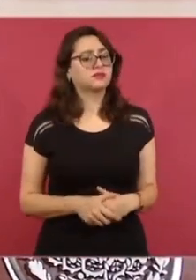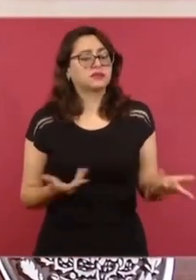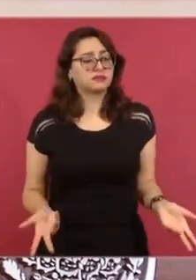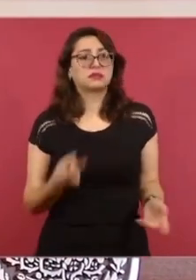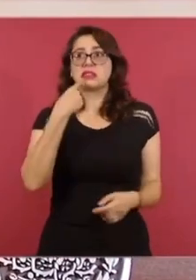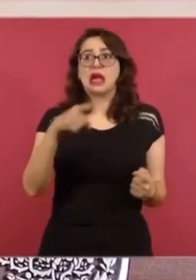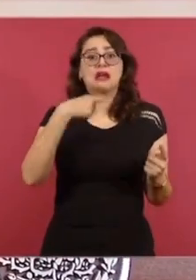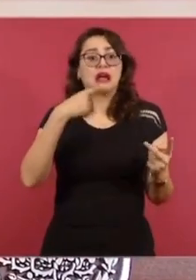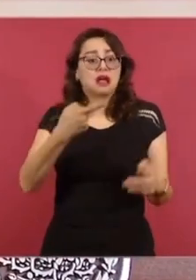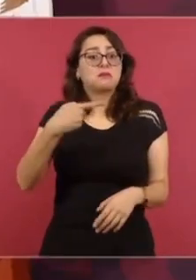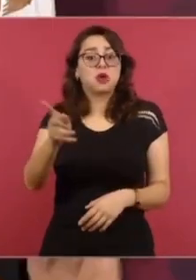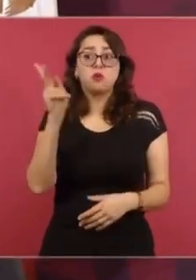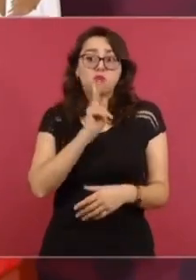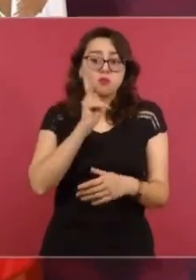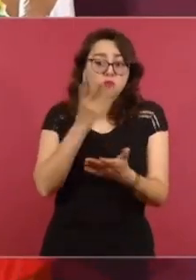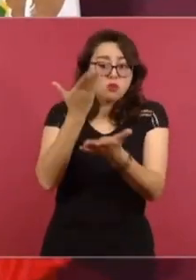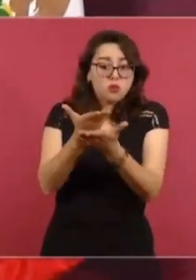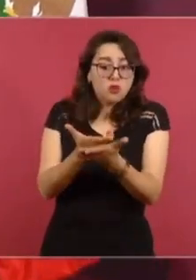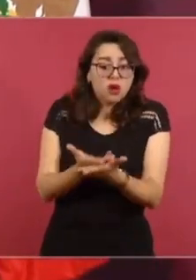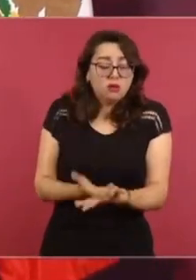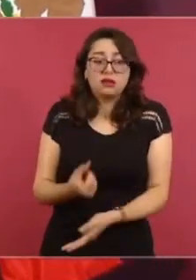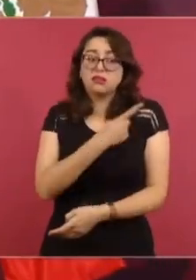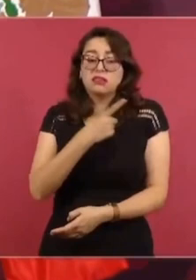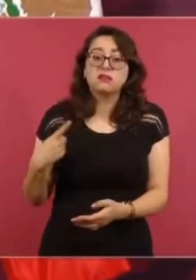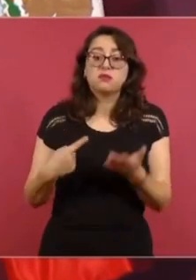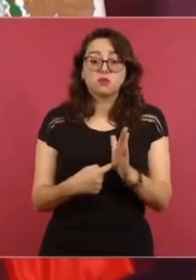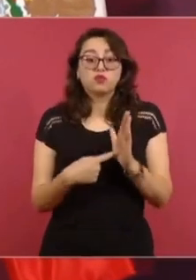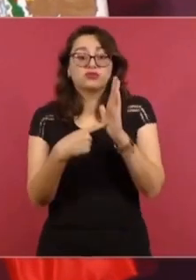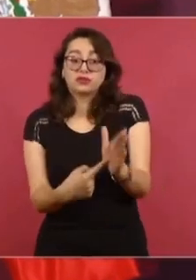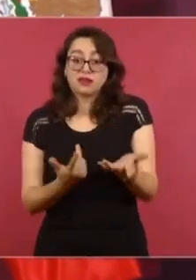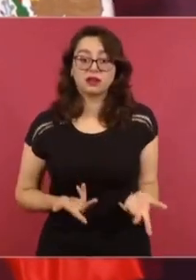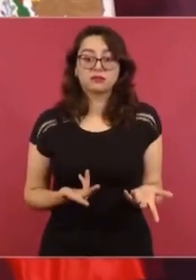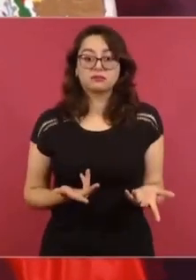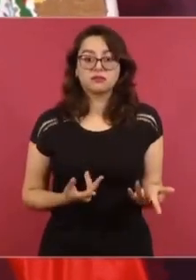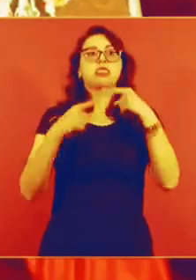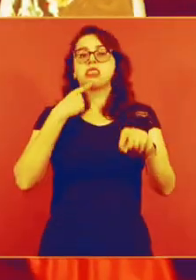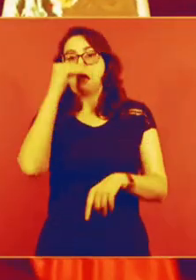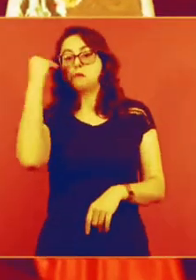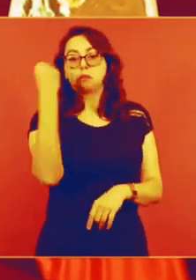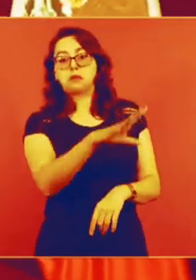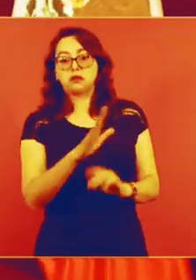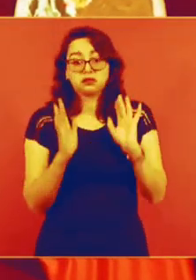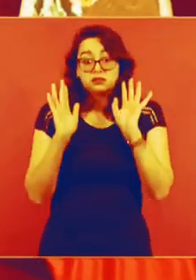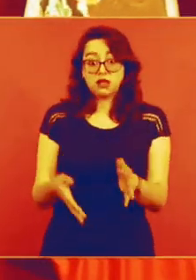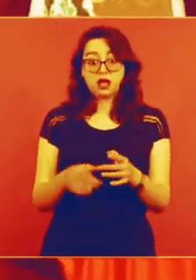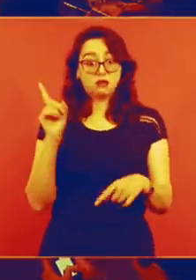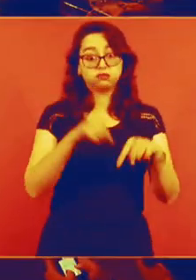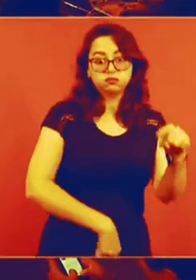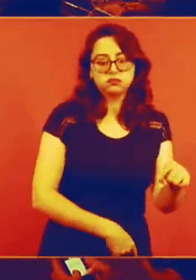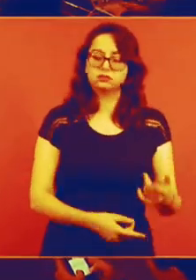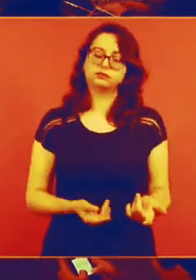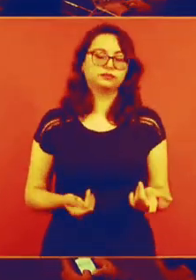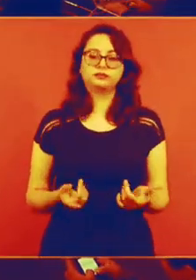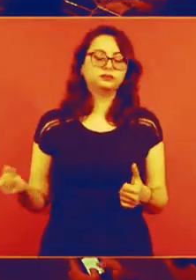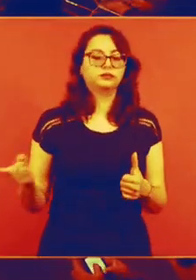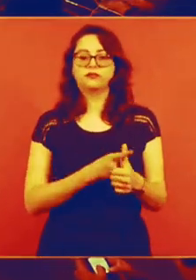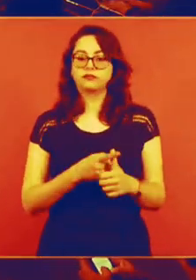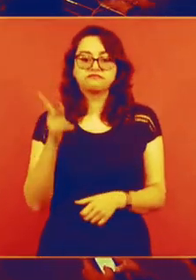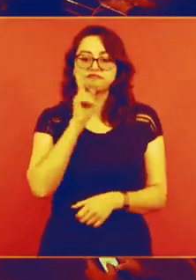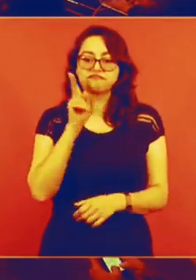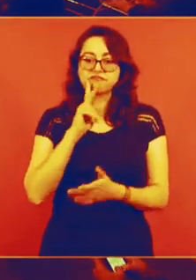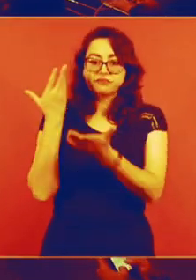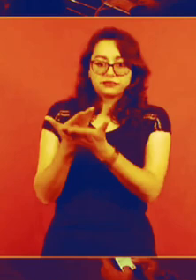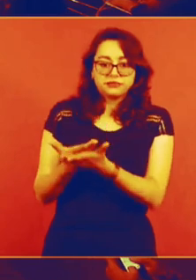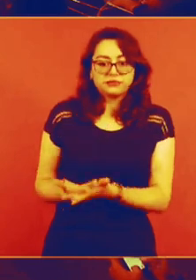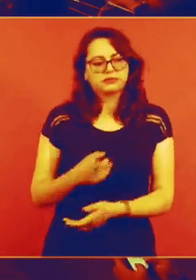que demostrar de que tengan sustento. No se trata de denunciar por denunciar. Y yo apoyo